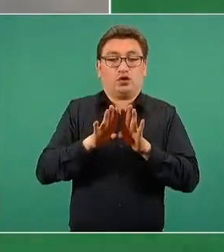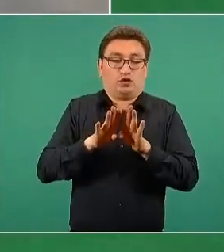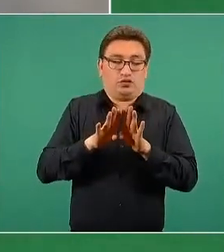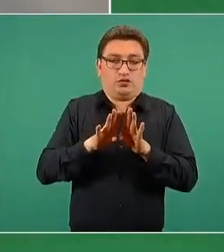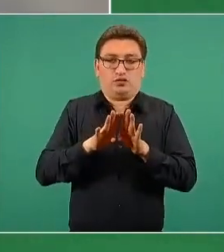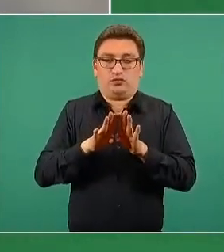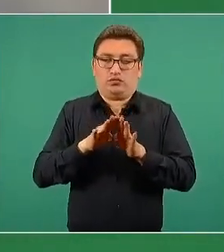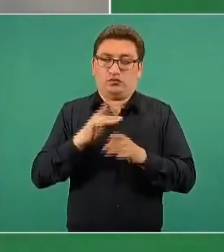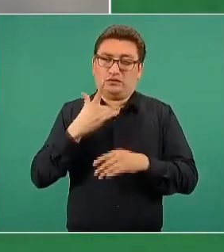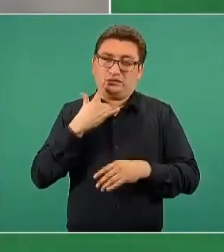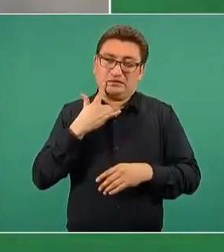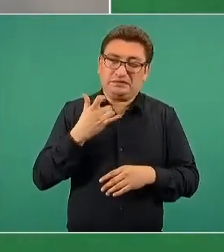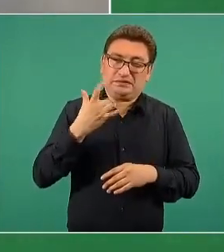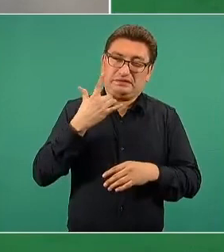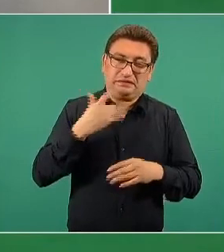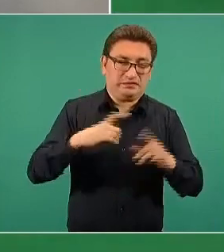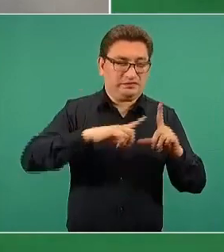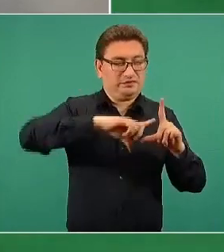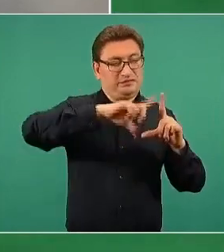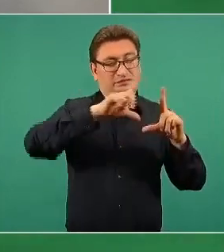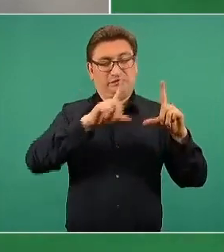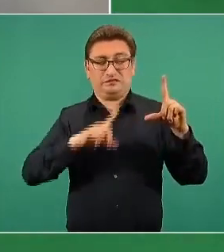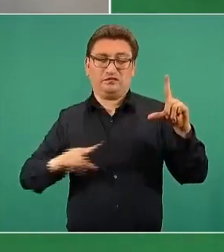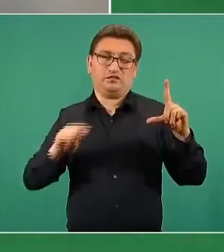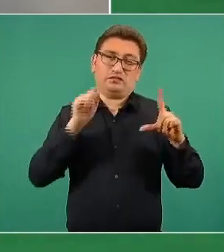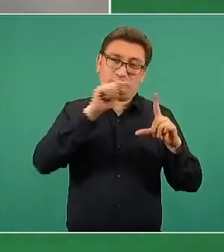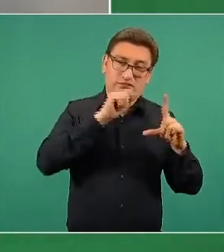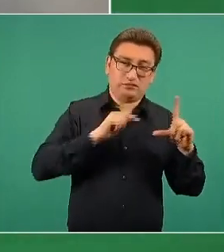todo el país